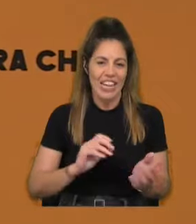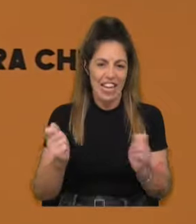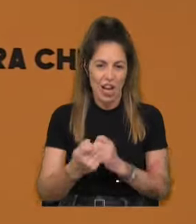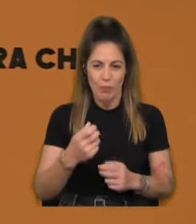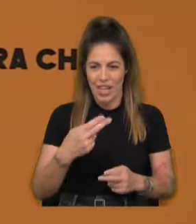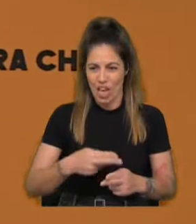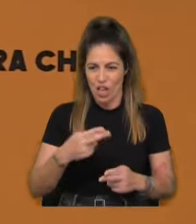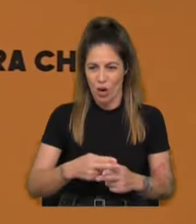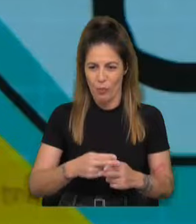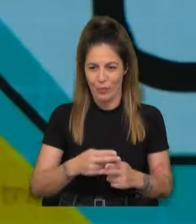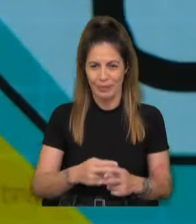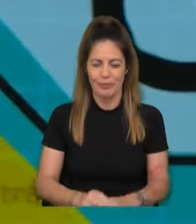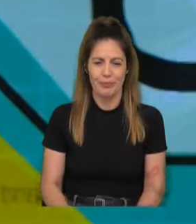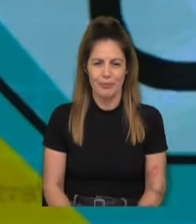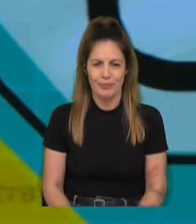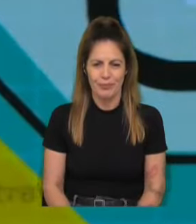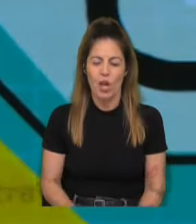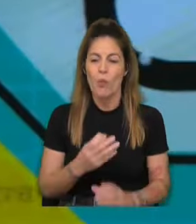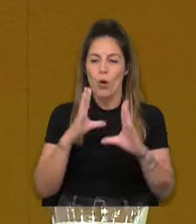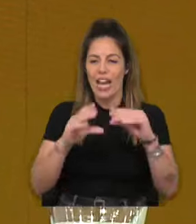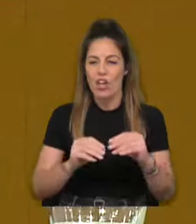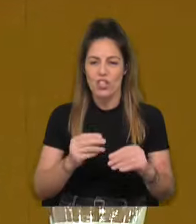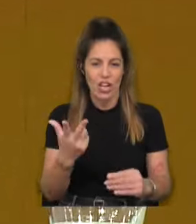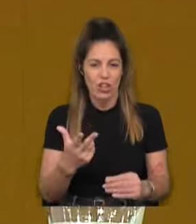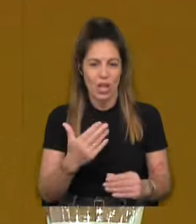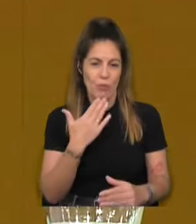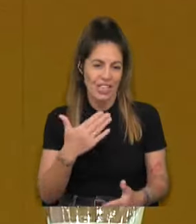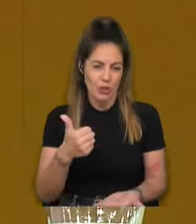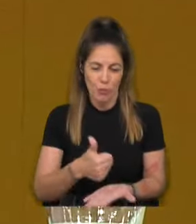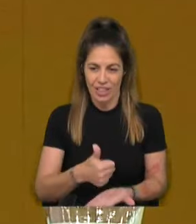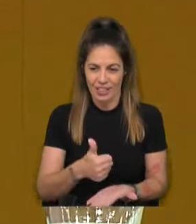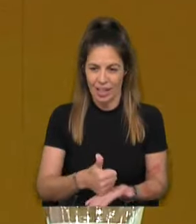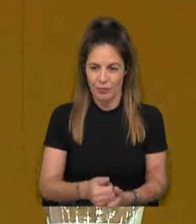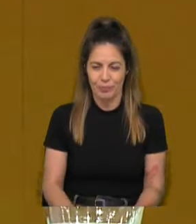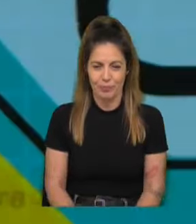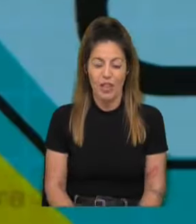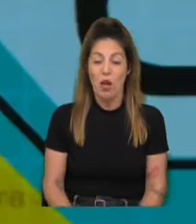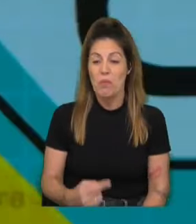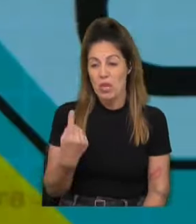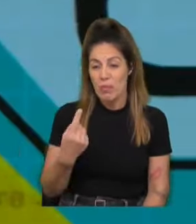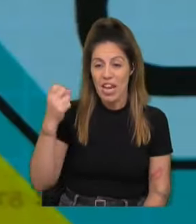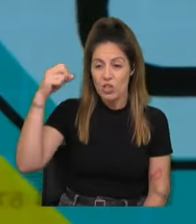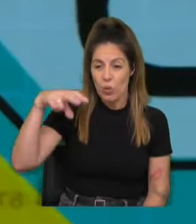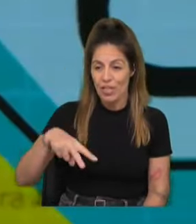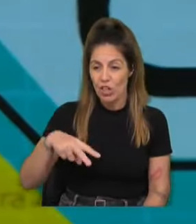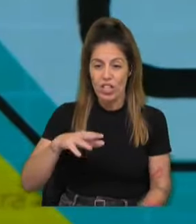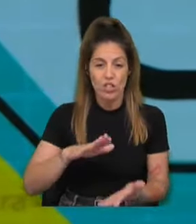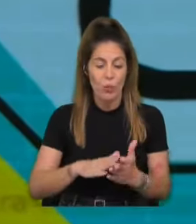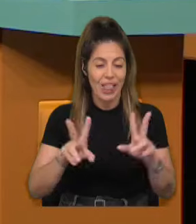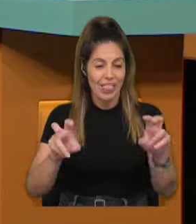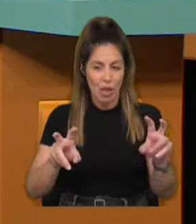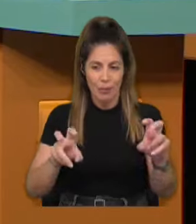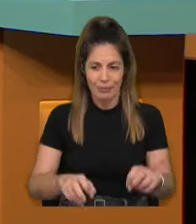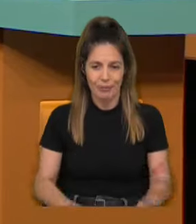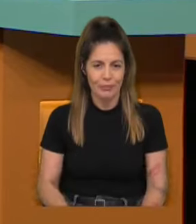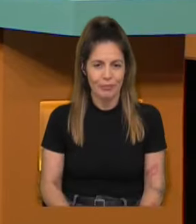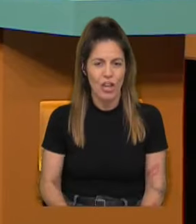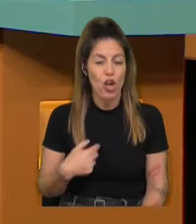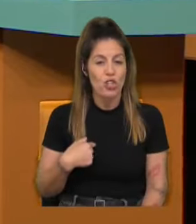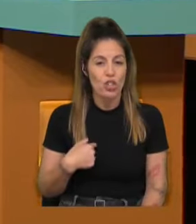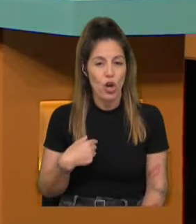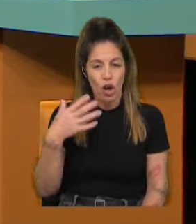nombre Camilo Buenas noches a los tres gracias por estar Buenas noches graas primeras impresiones primeras opiniones sobre este tema a mí me parece